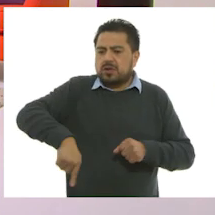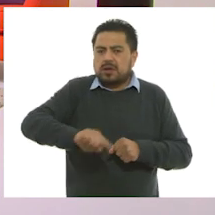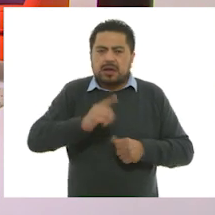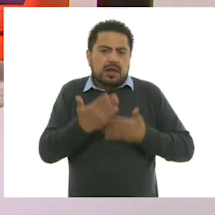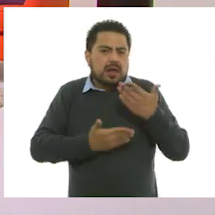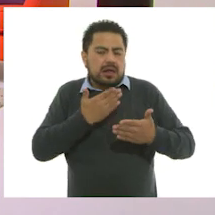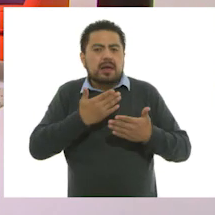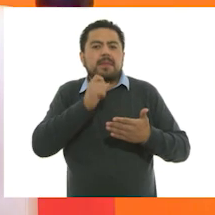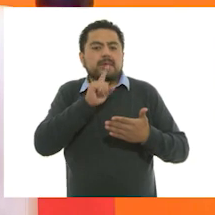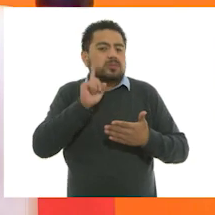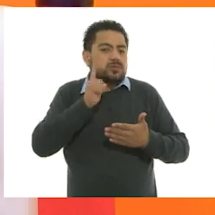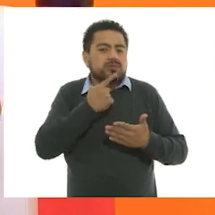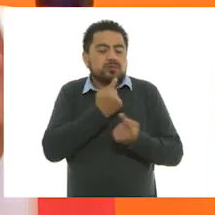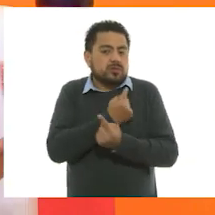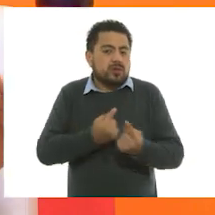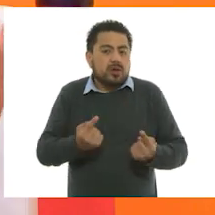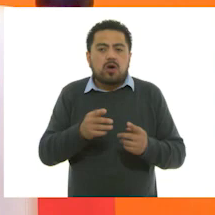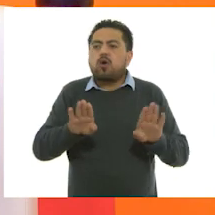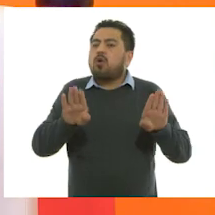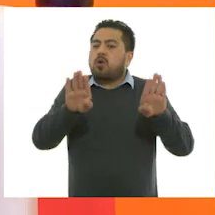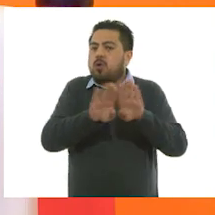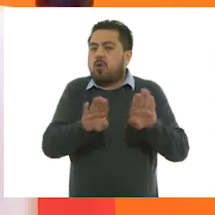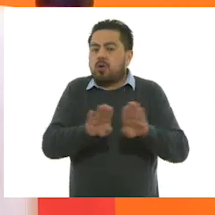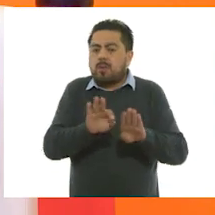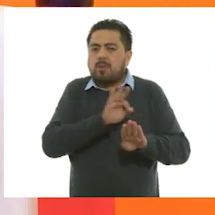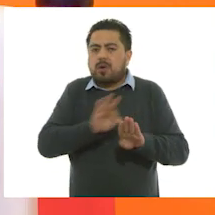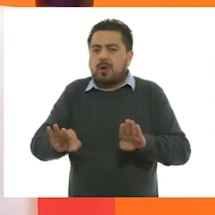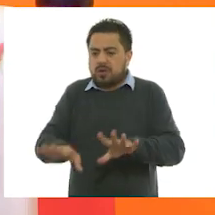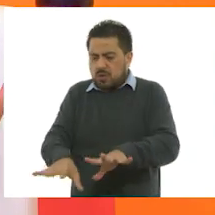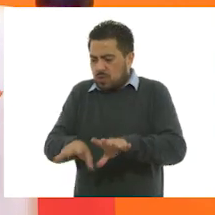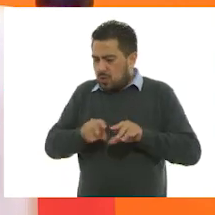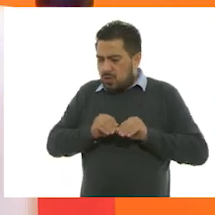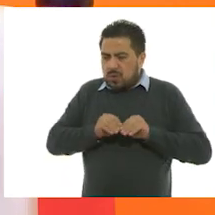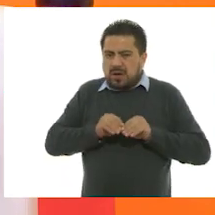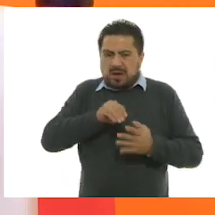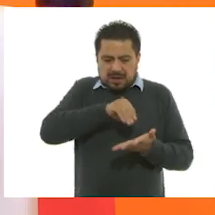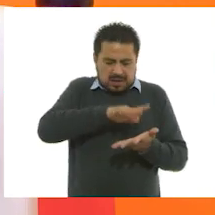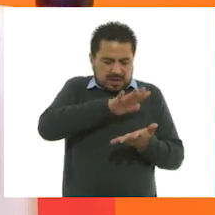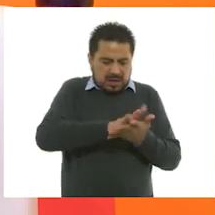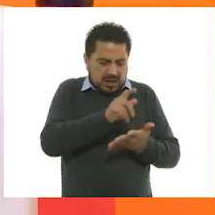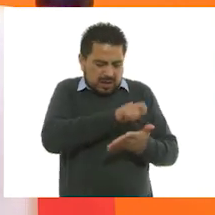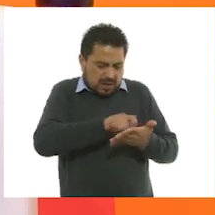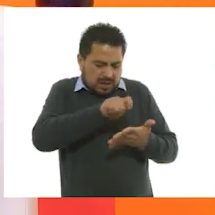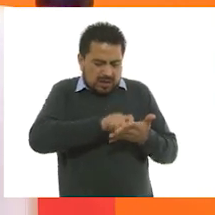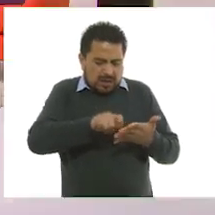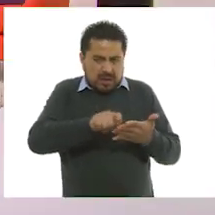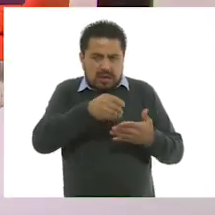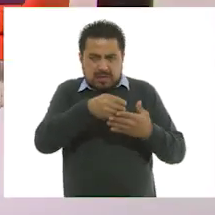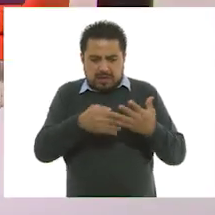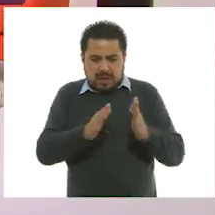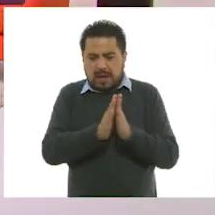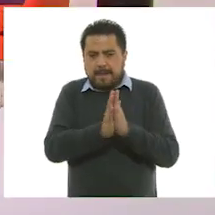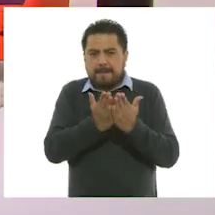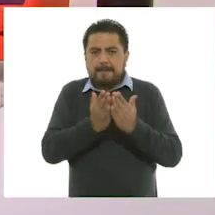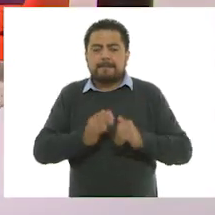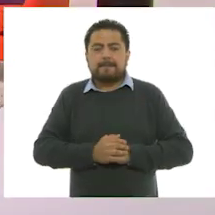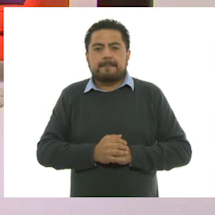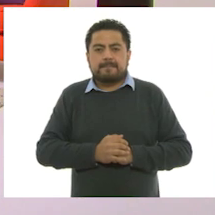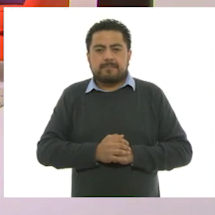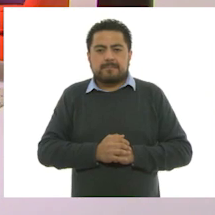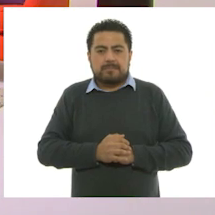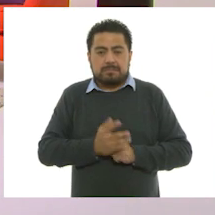y niños sordos? ¿De qué manera se puede apropiar de las convenciones de la lengua escrita y los textos?